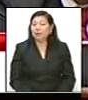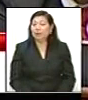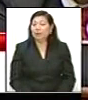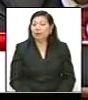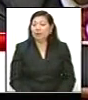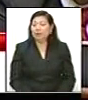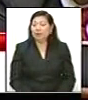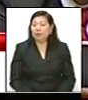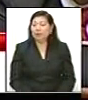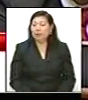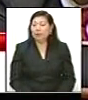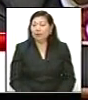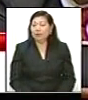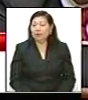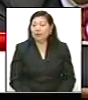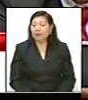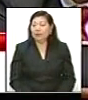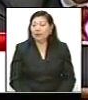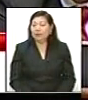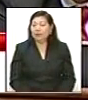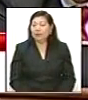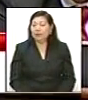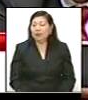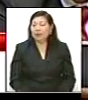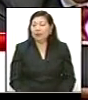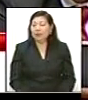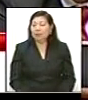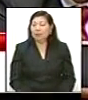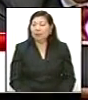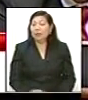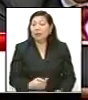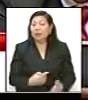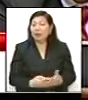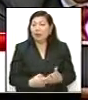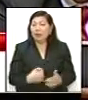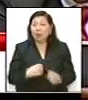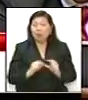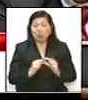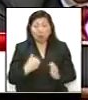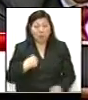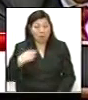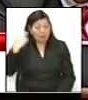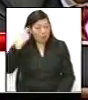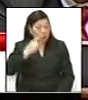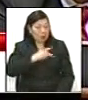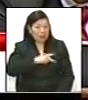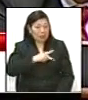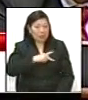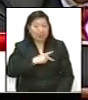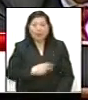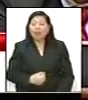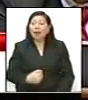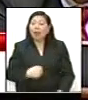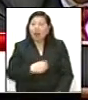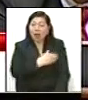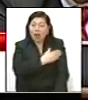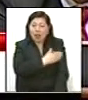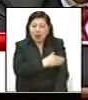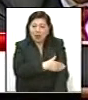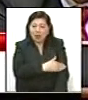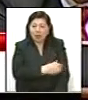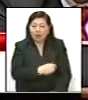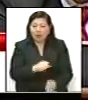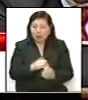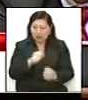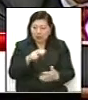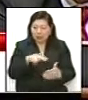tiempo adicional. Muchas gracias. Por lo tanto, Fuerza Popular votará a favor del